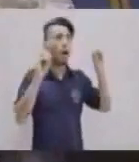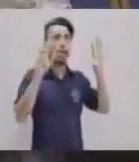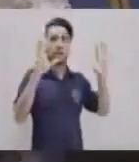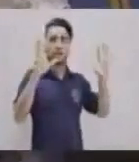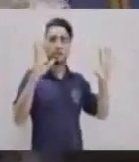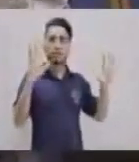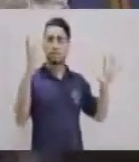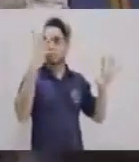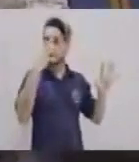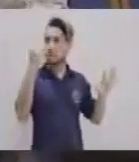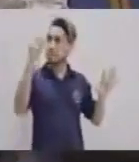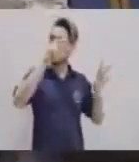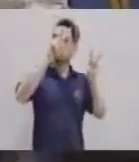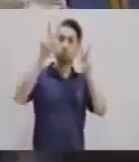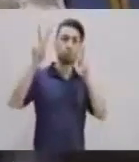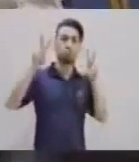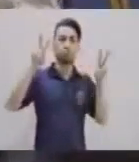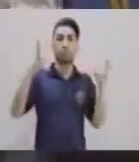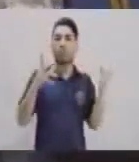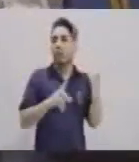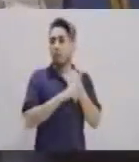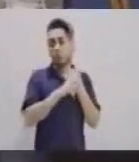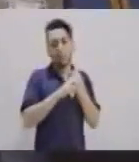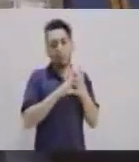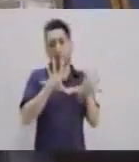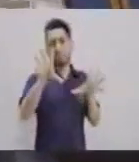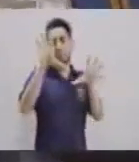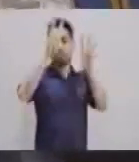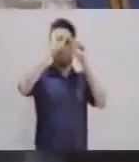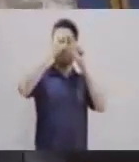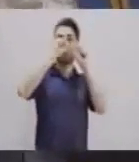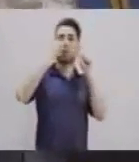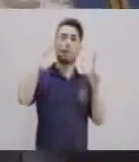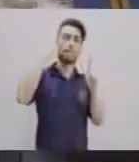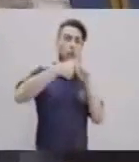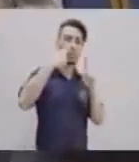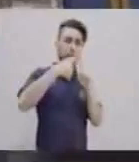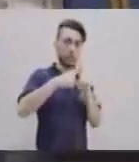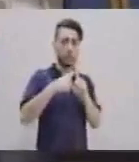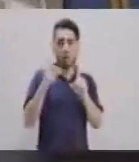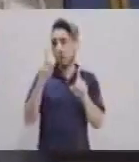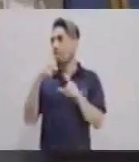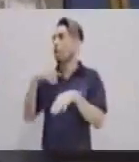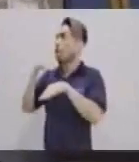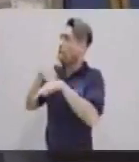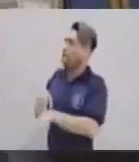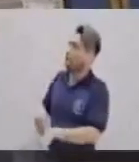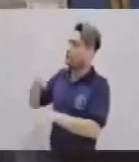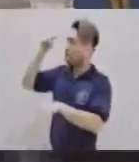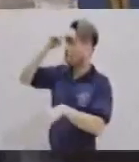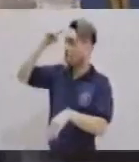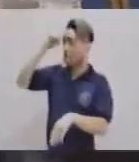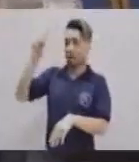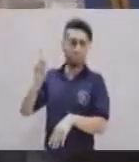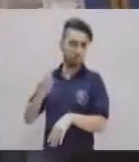la gente pudiera captar de buena manera la situación y sacarle lo positivo sin hundirnos en lo negativo de del problema, ¿verdad?